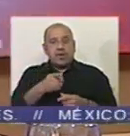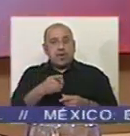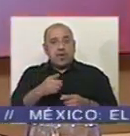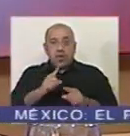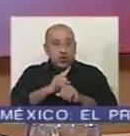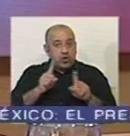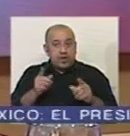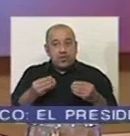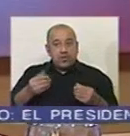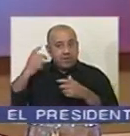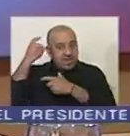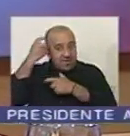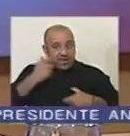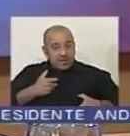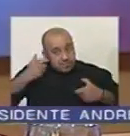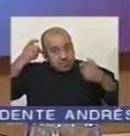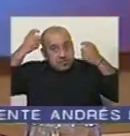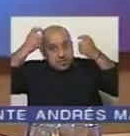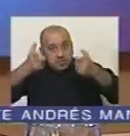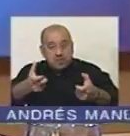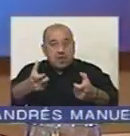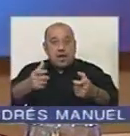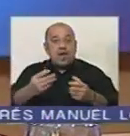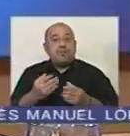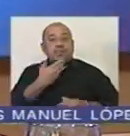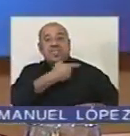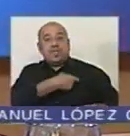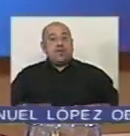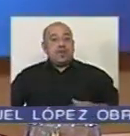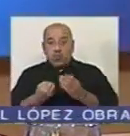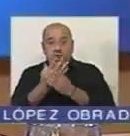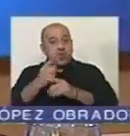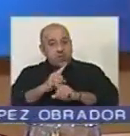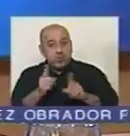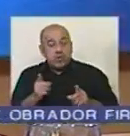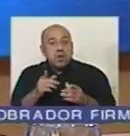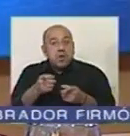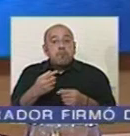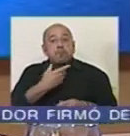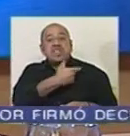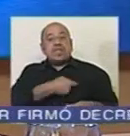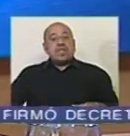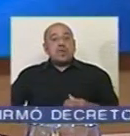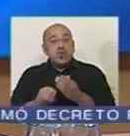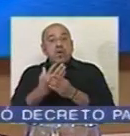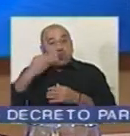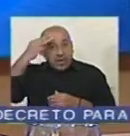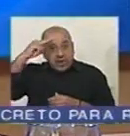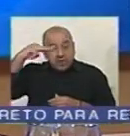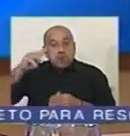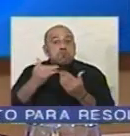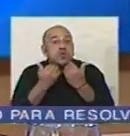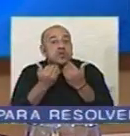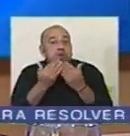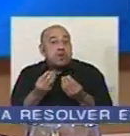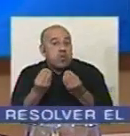al presidente que asume, un presidente que todavía hay muchas incógnitas sobre cómo va a ser su gobierno. Si